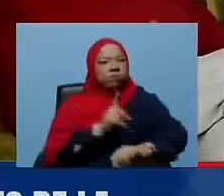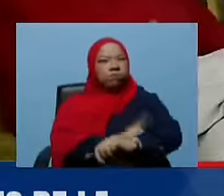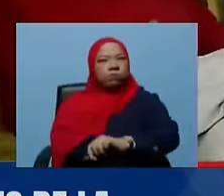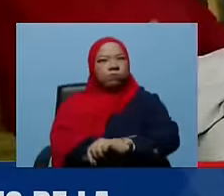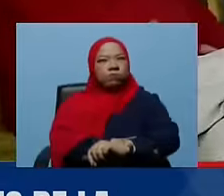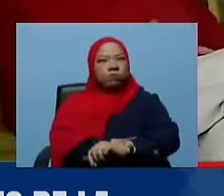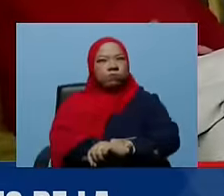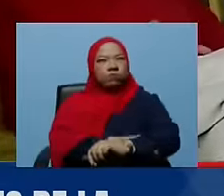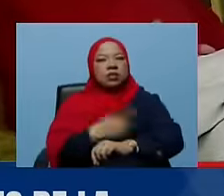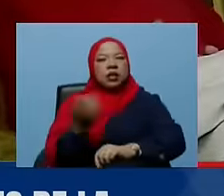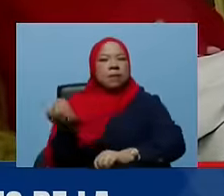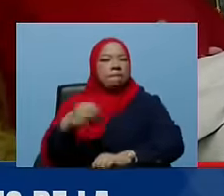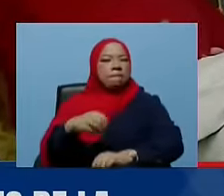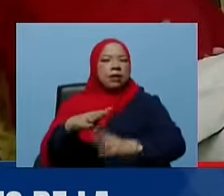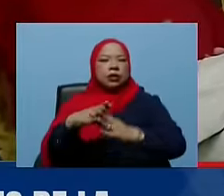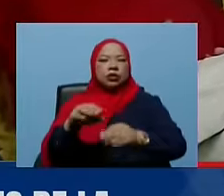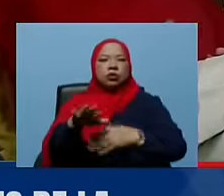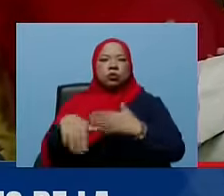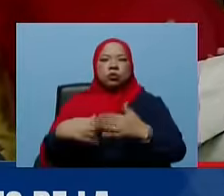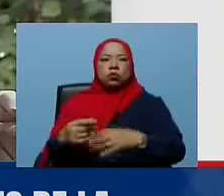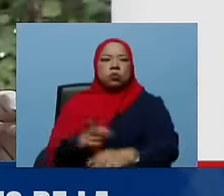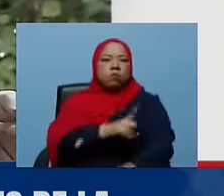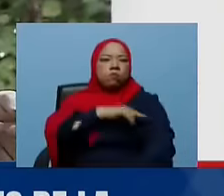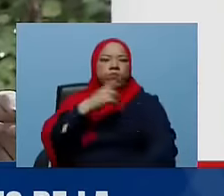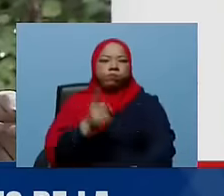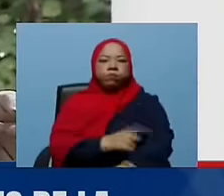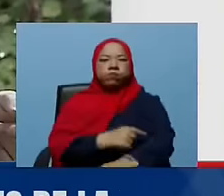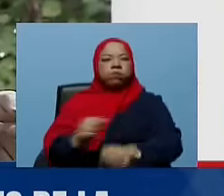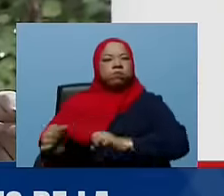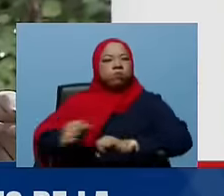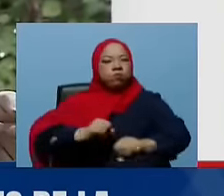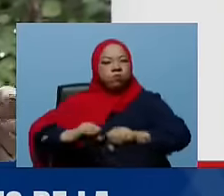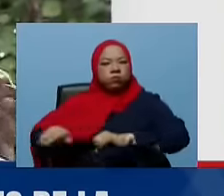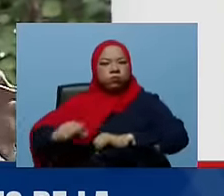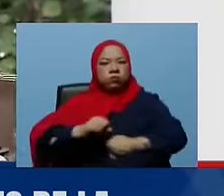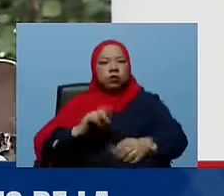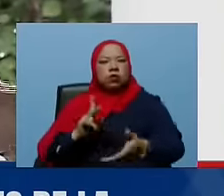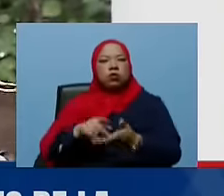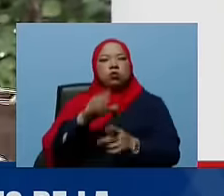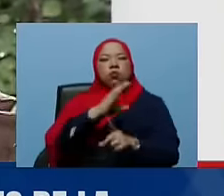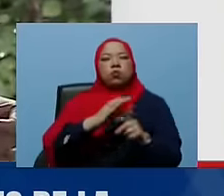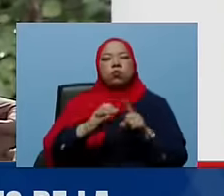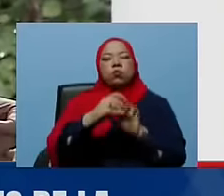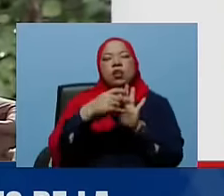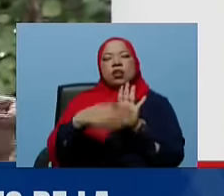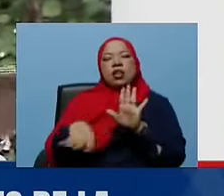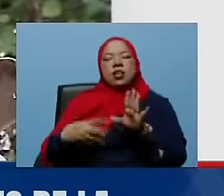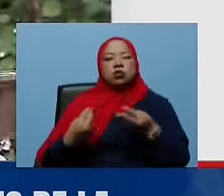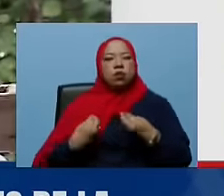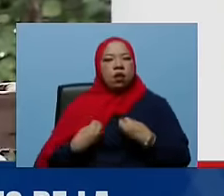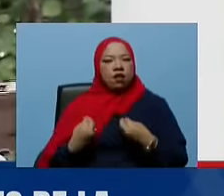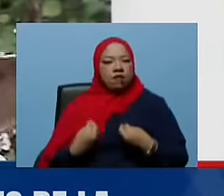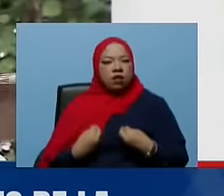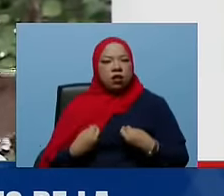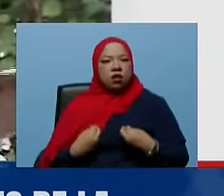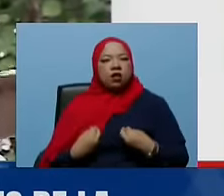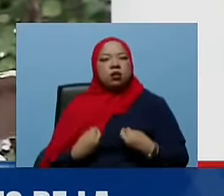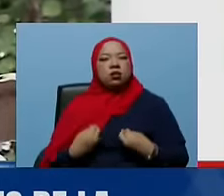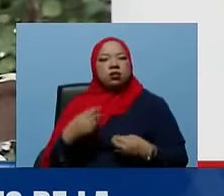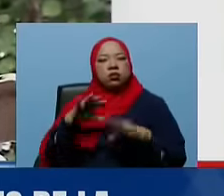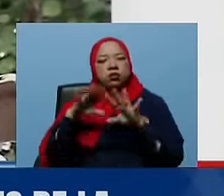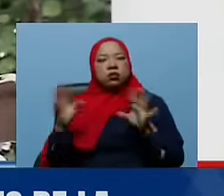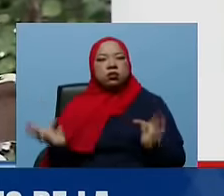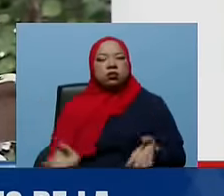El más poderoso movimiento que pueda tener un país para tener derecho a vivir y a existir en este